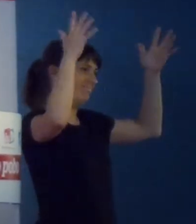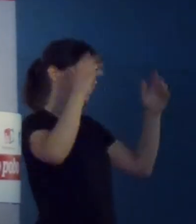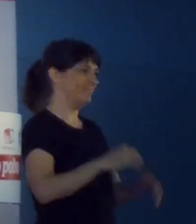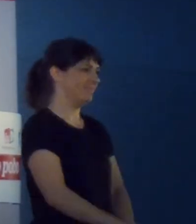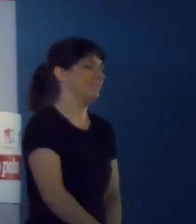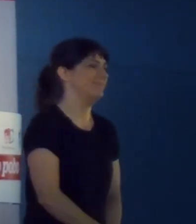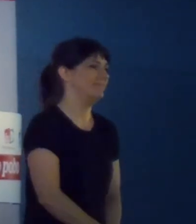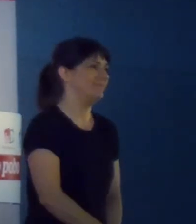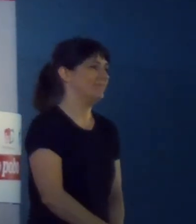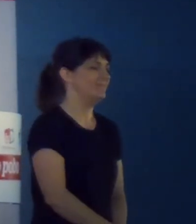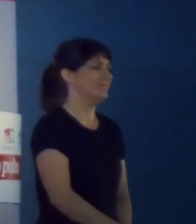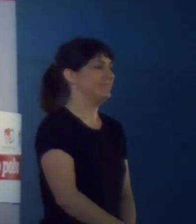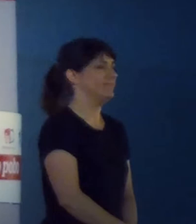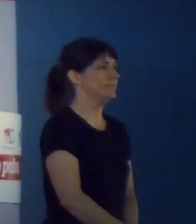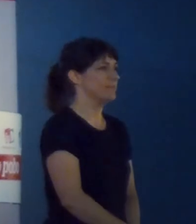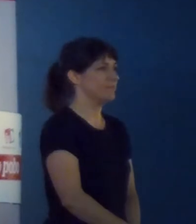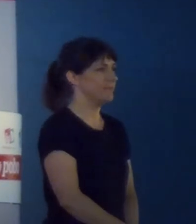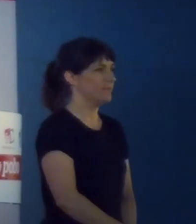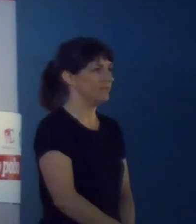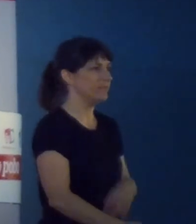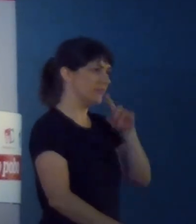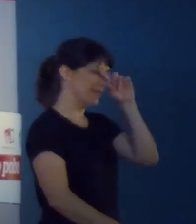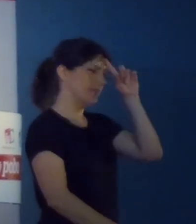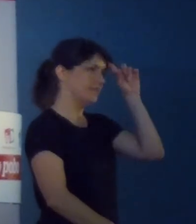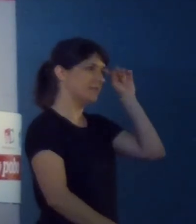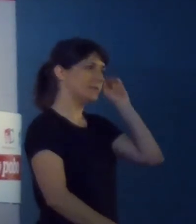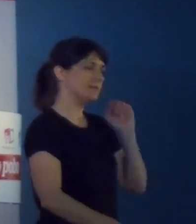A linguaxe,